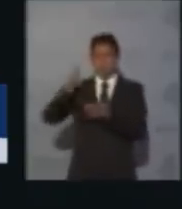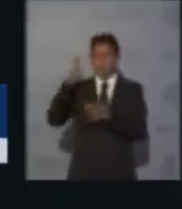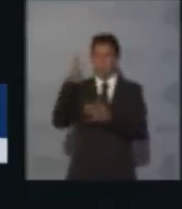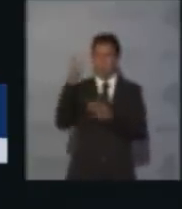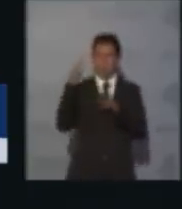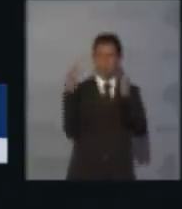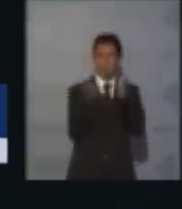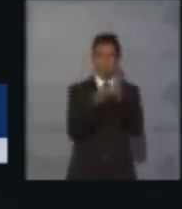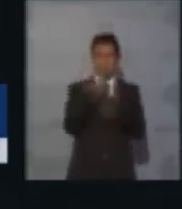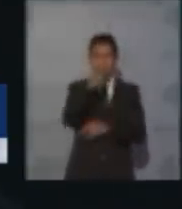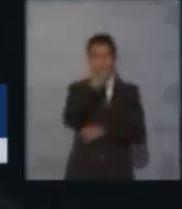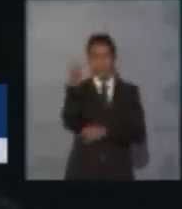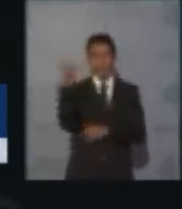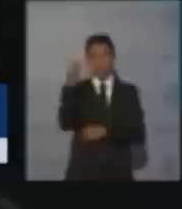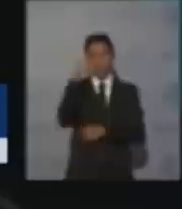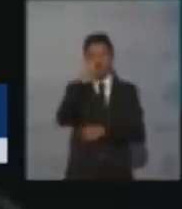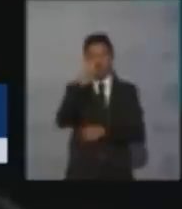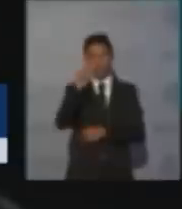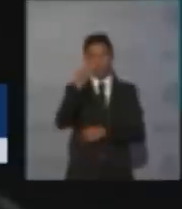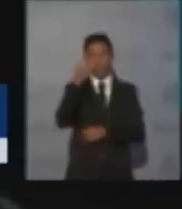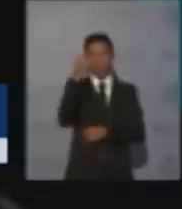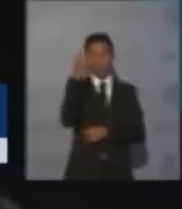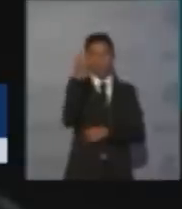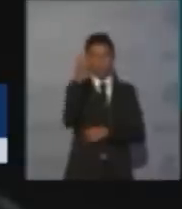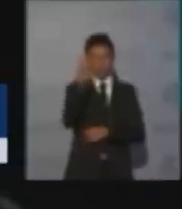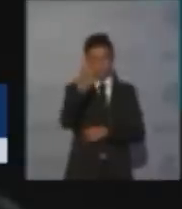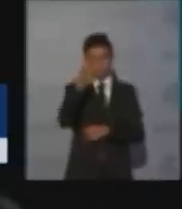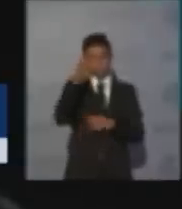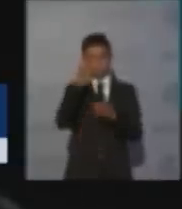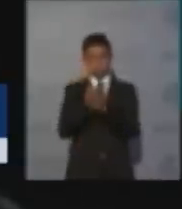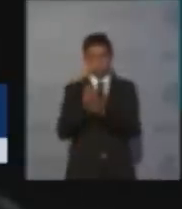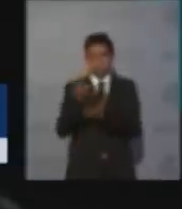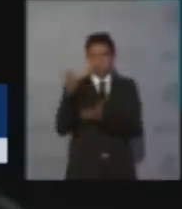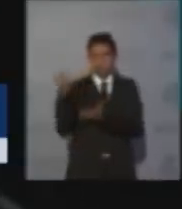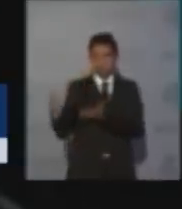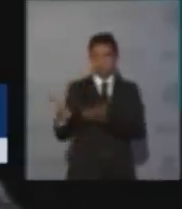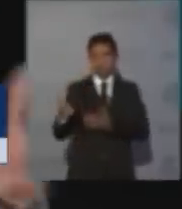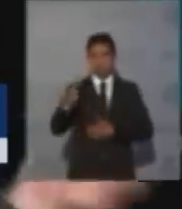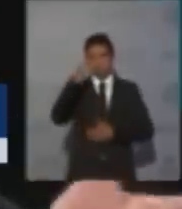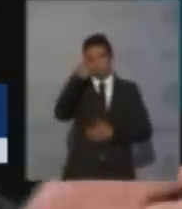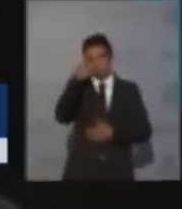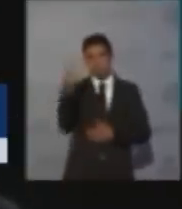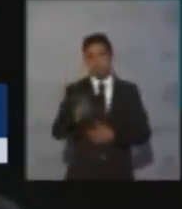el traslado, pero nunca había habido una agresión al personal